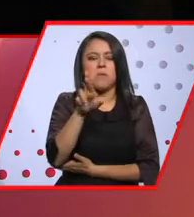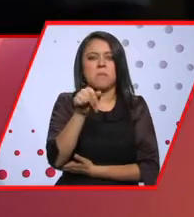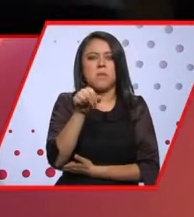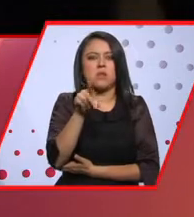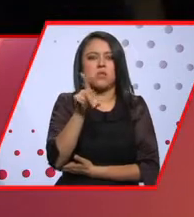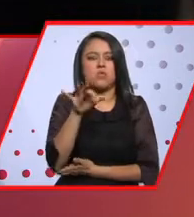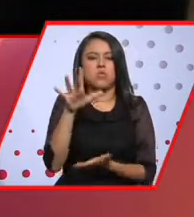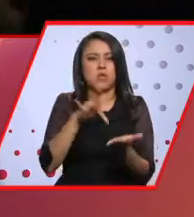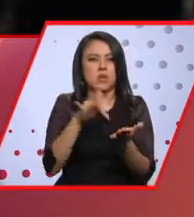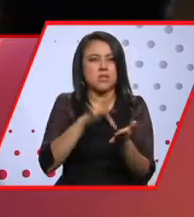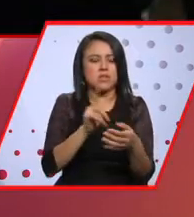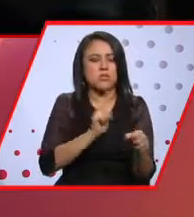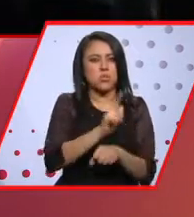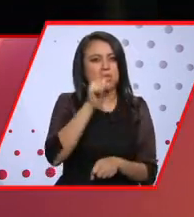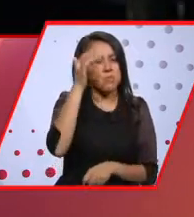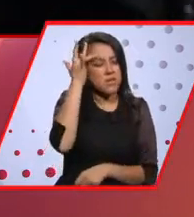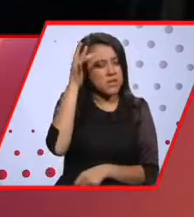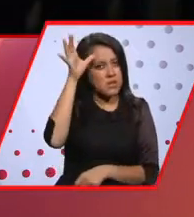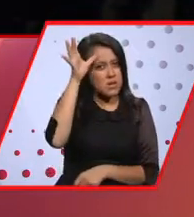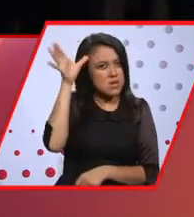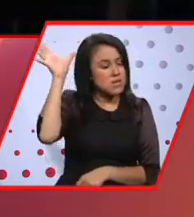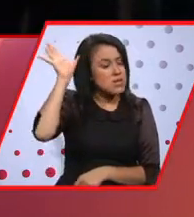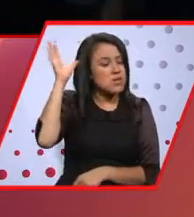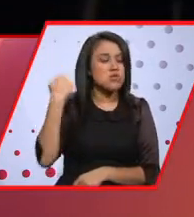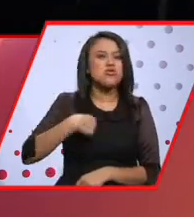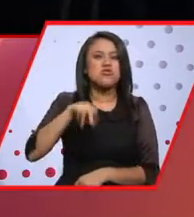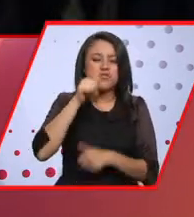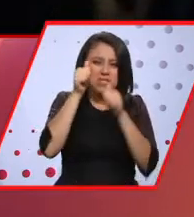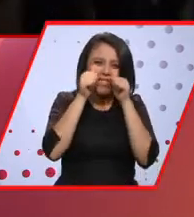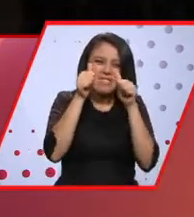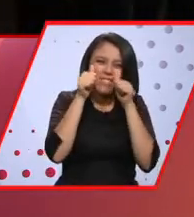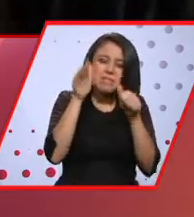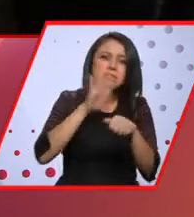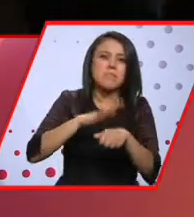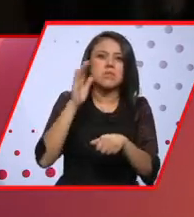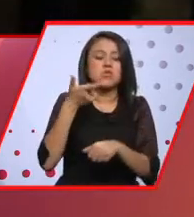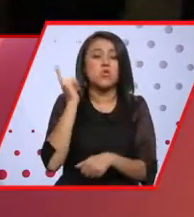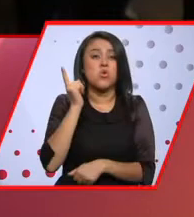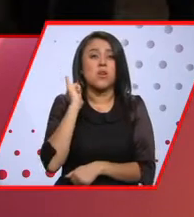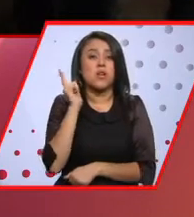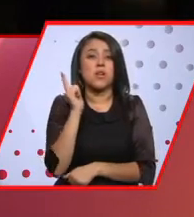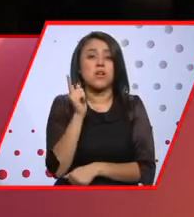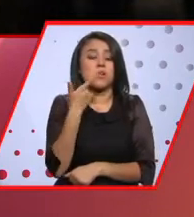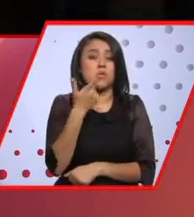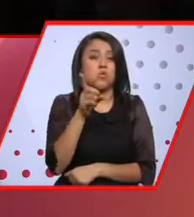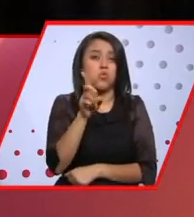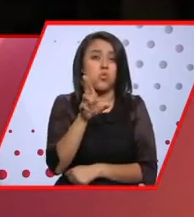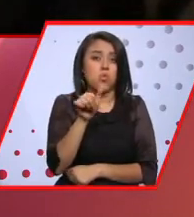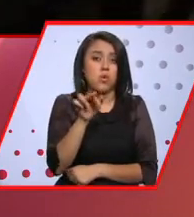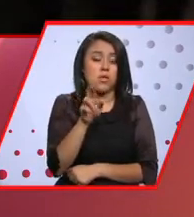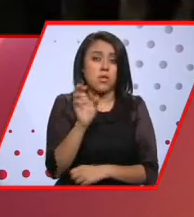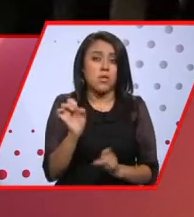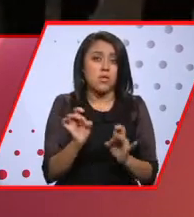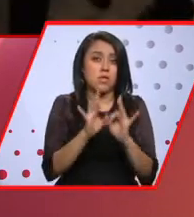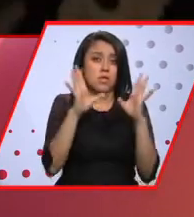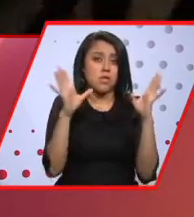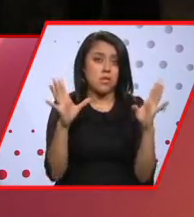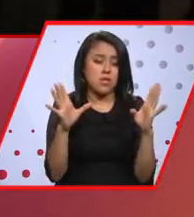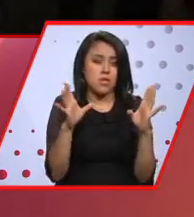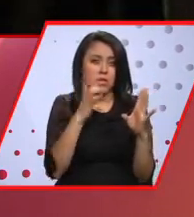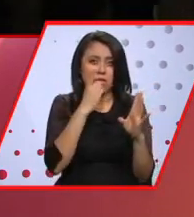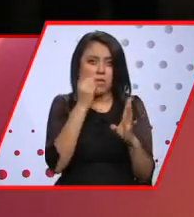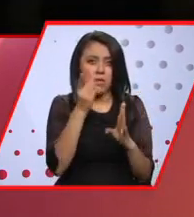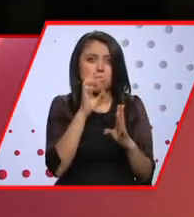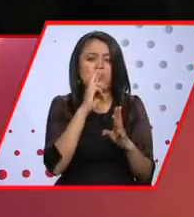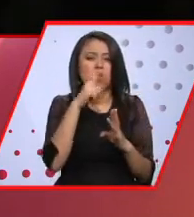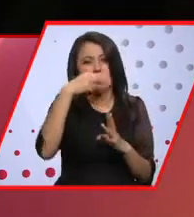Azteca Guatemala, gracias por la información. Estaremos muy pendientes. Y ojalá que me tape la boca este Duarte y de repente un día diga,